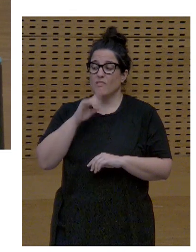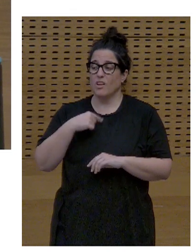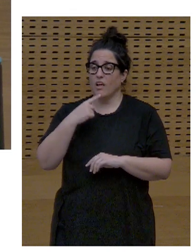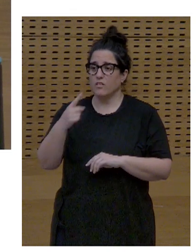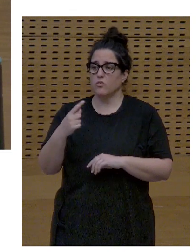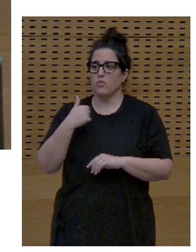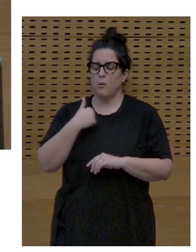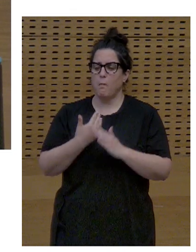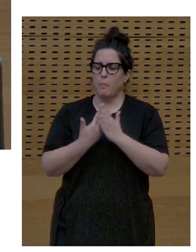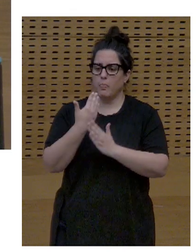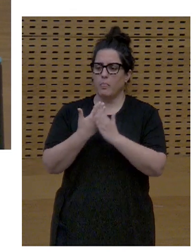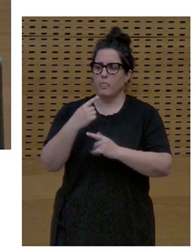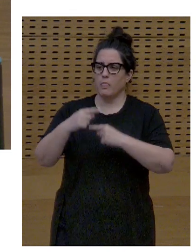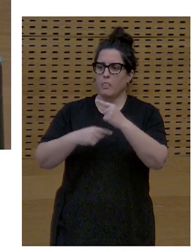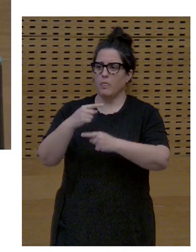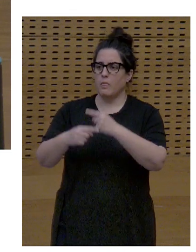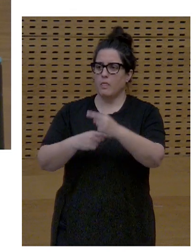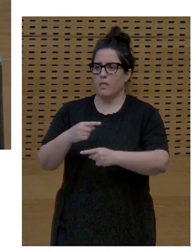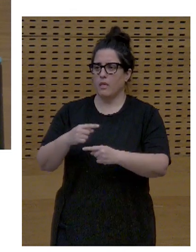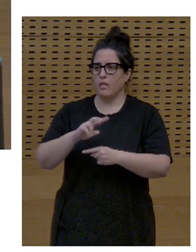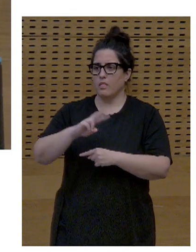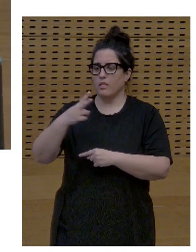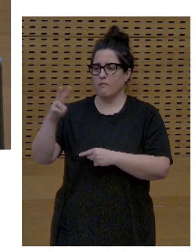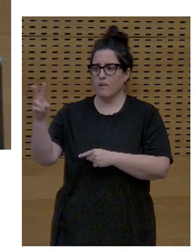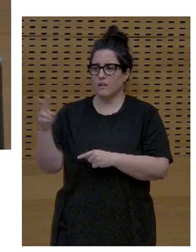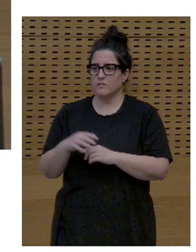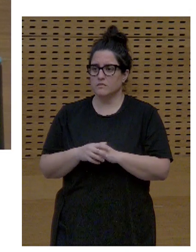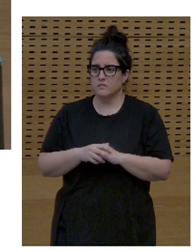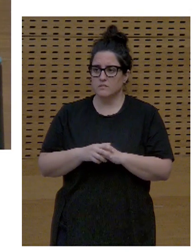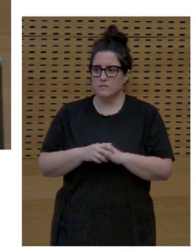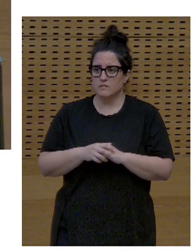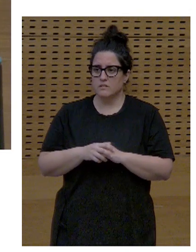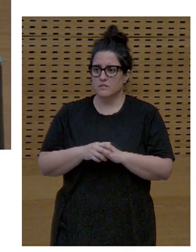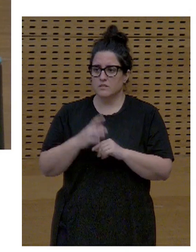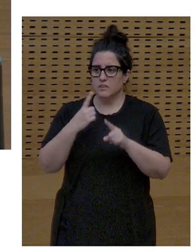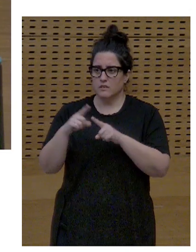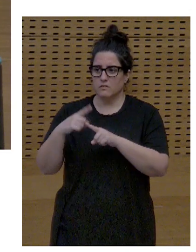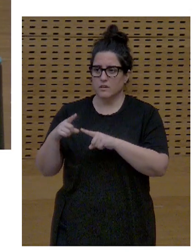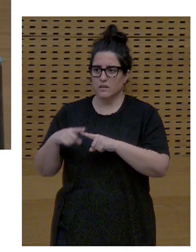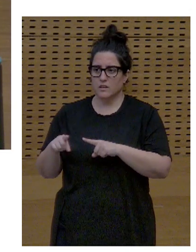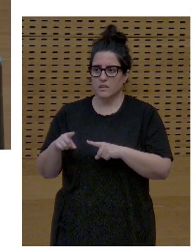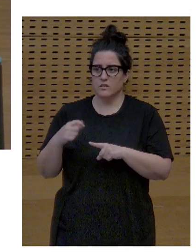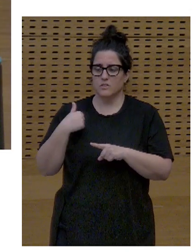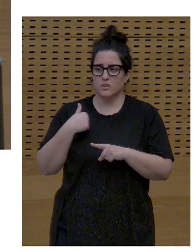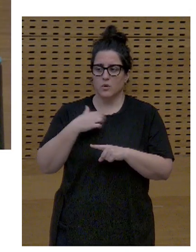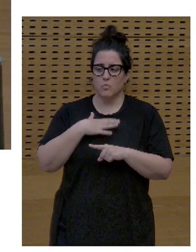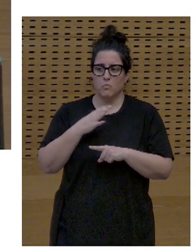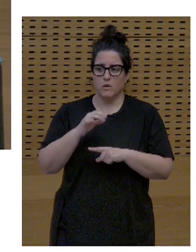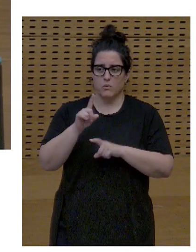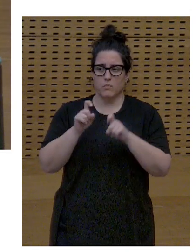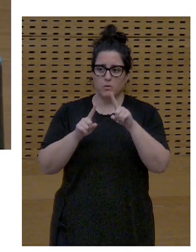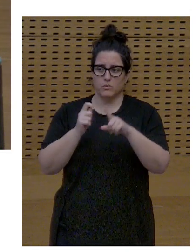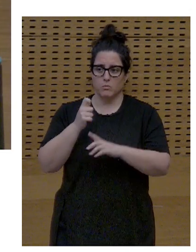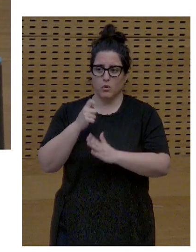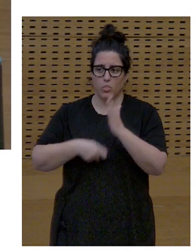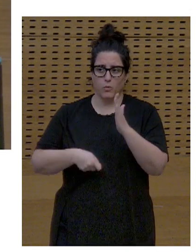doctora. Pues hoy tengo el día bastante negro. Entonces, a lo mejor te tendría que hacer una pregunta un poco dura, pero en fin.